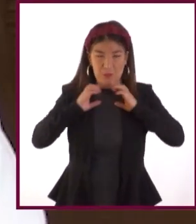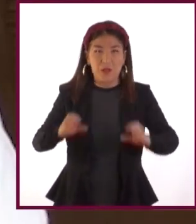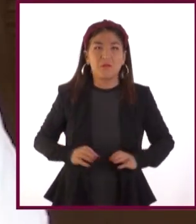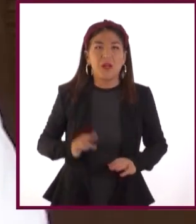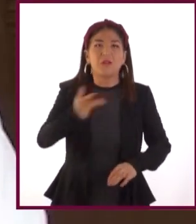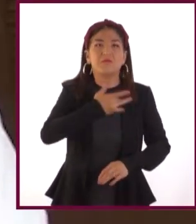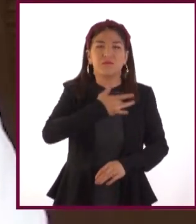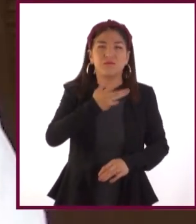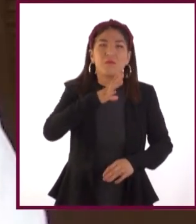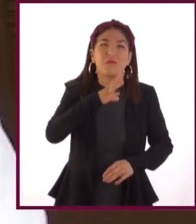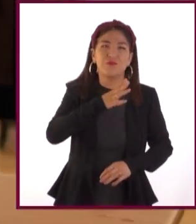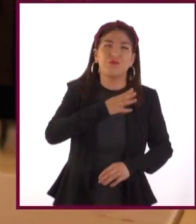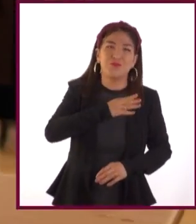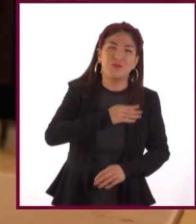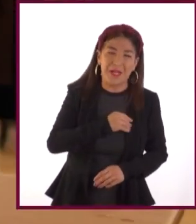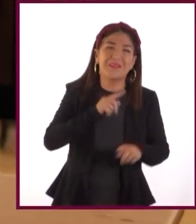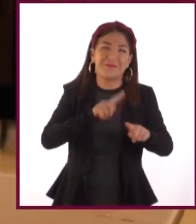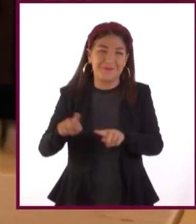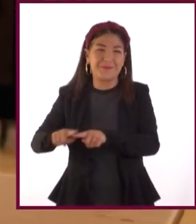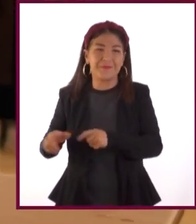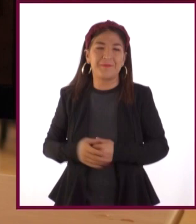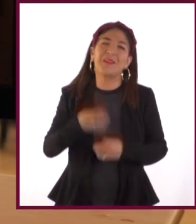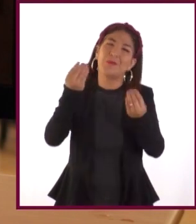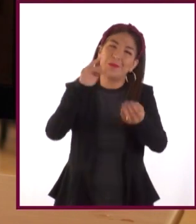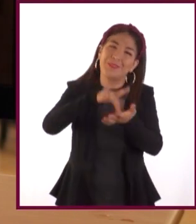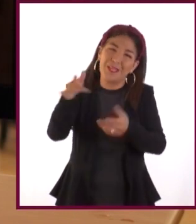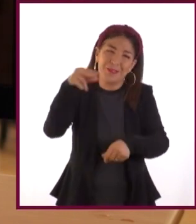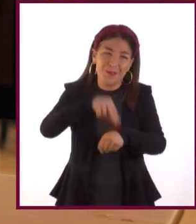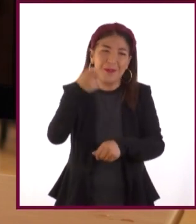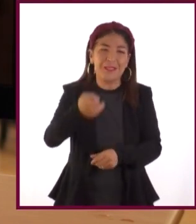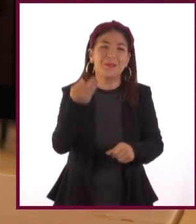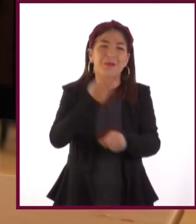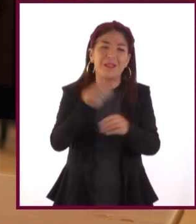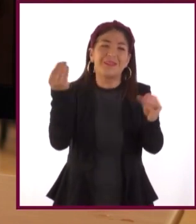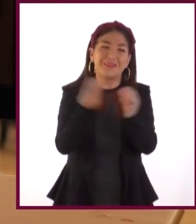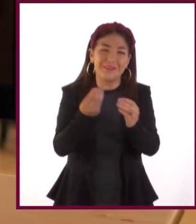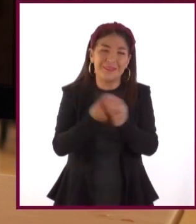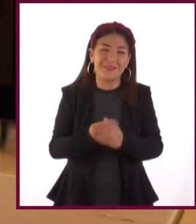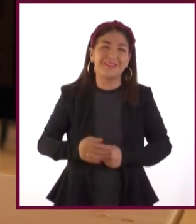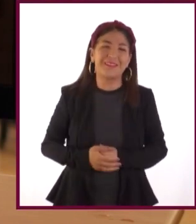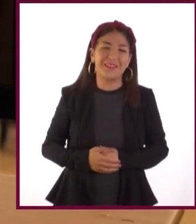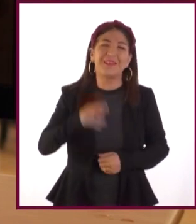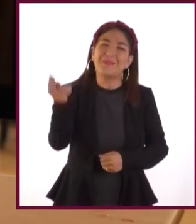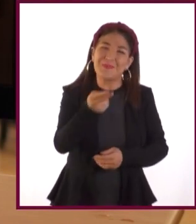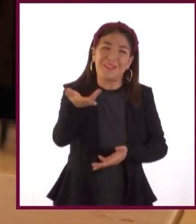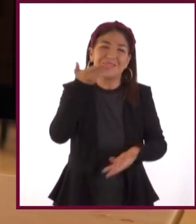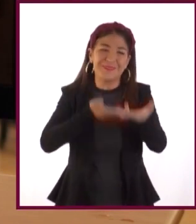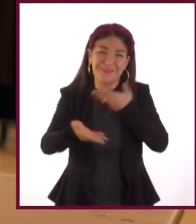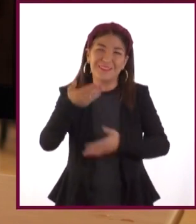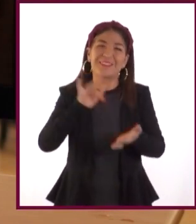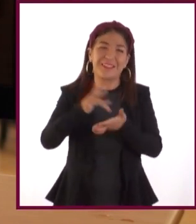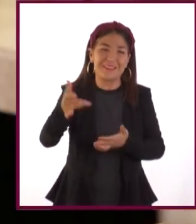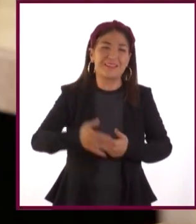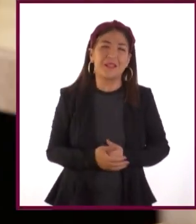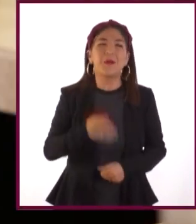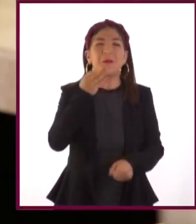o cuántas veces la aceleración gravitacional puede soportar el ser humano? Se estima que debe ser alrededor de